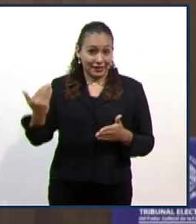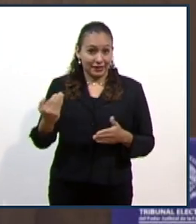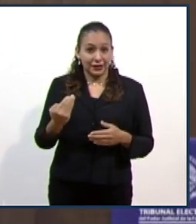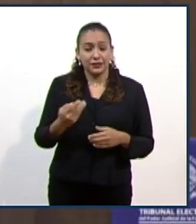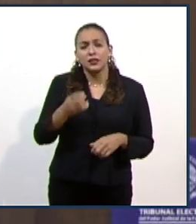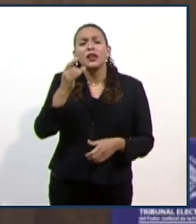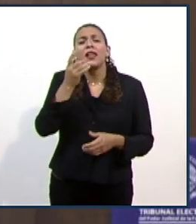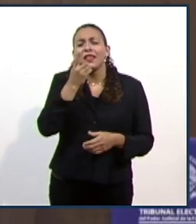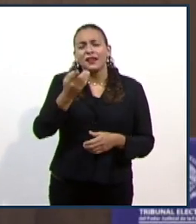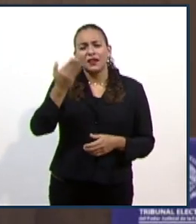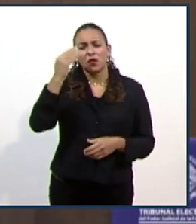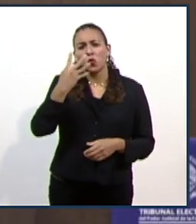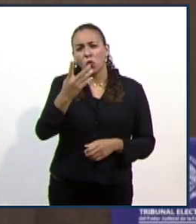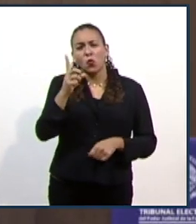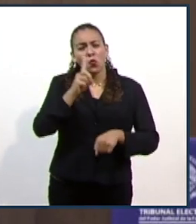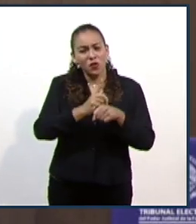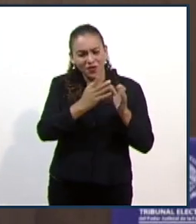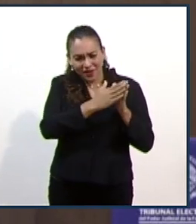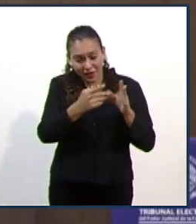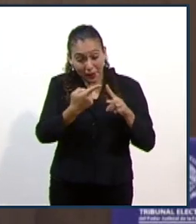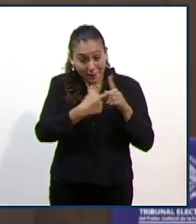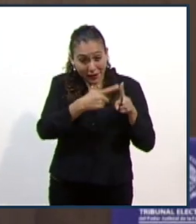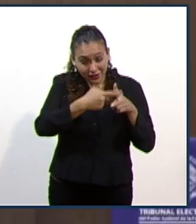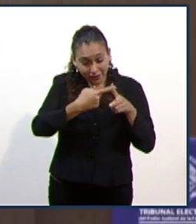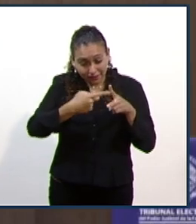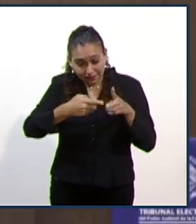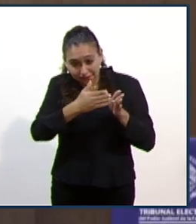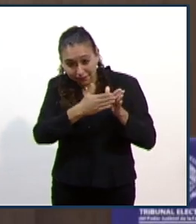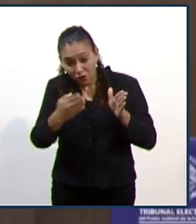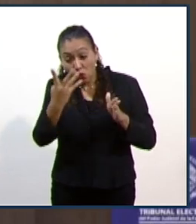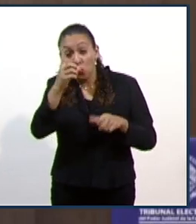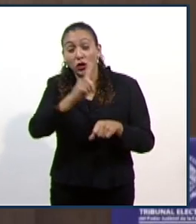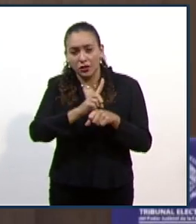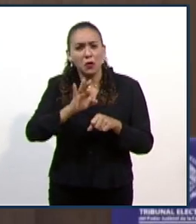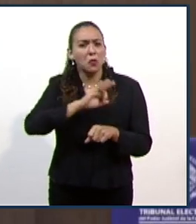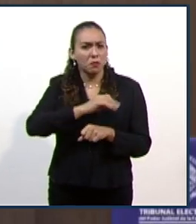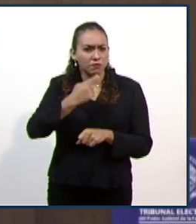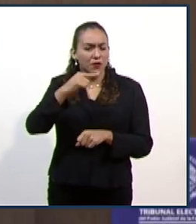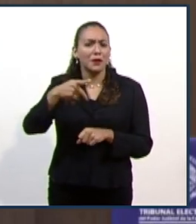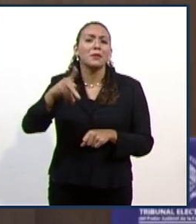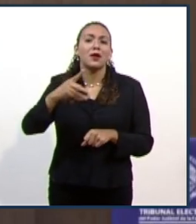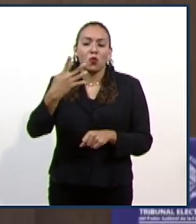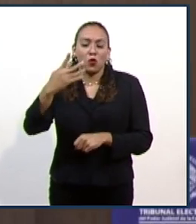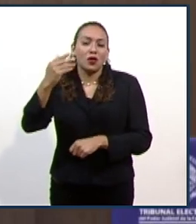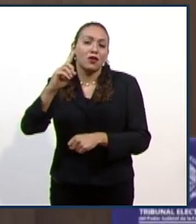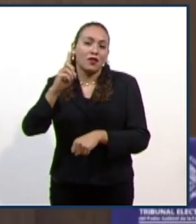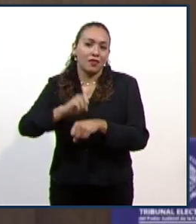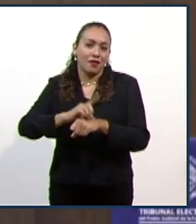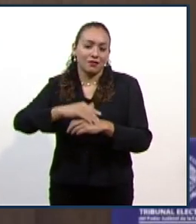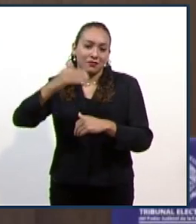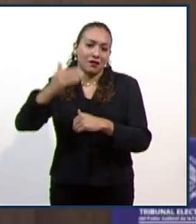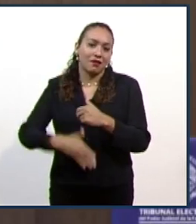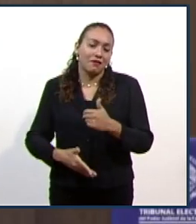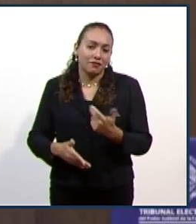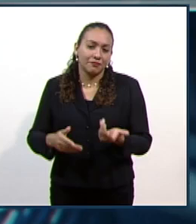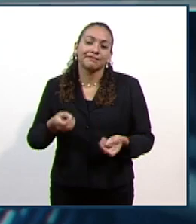para impugnar los cómputos distritales inicia a partir de la conclusión de la elección impugnada y no hasta el término de la